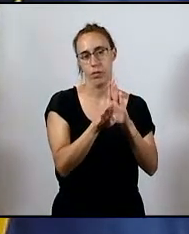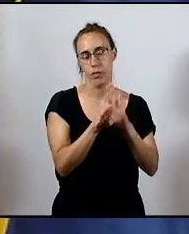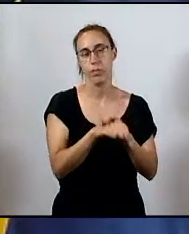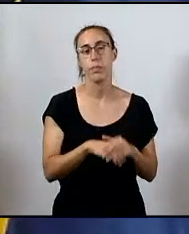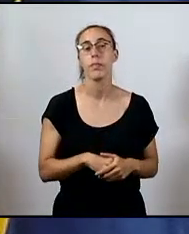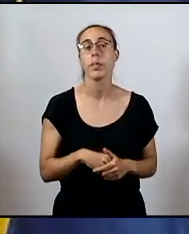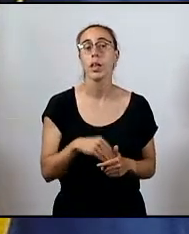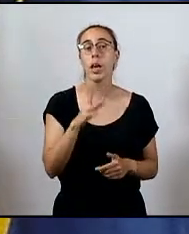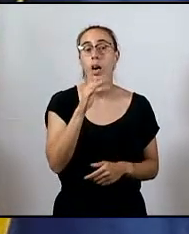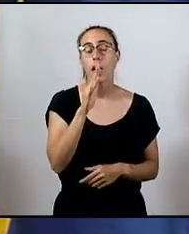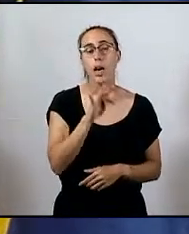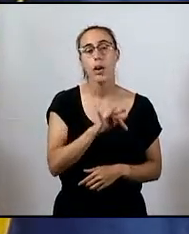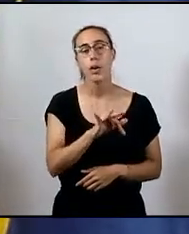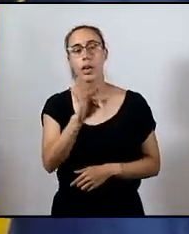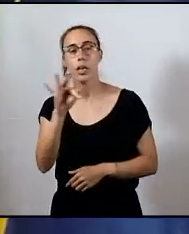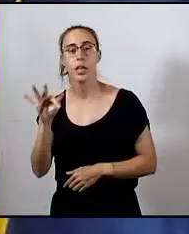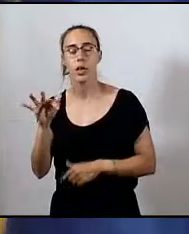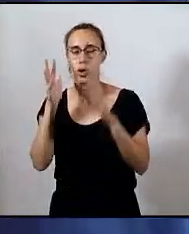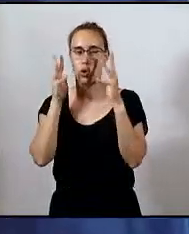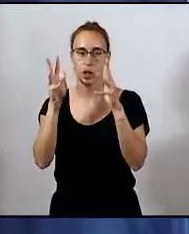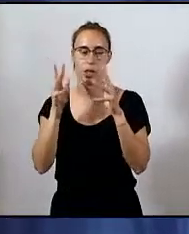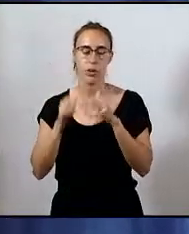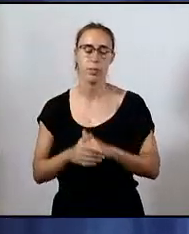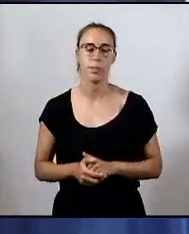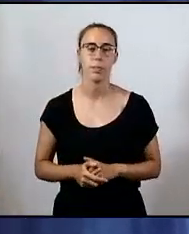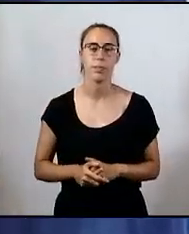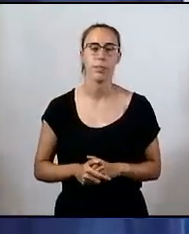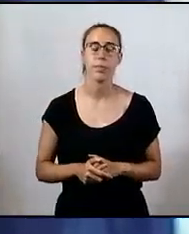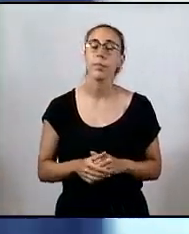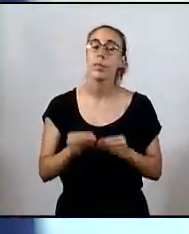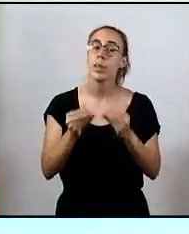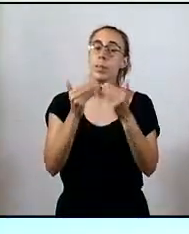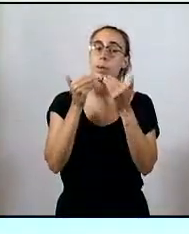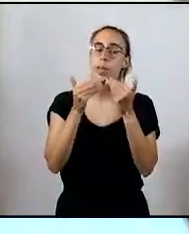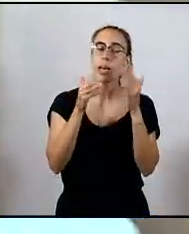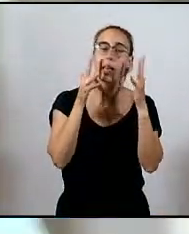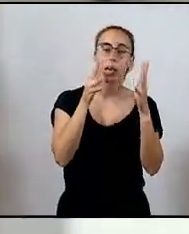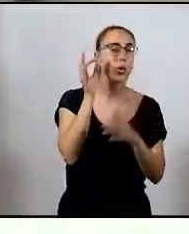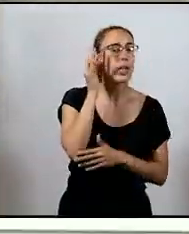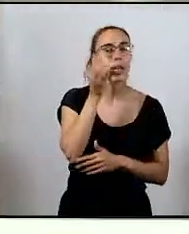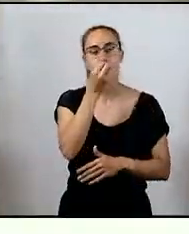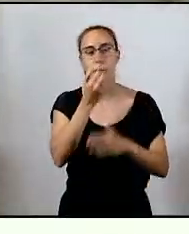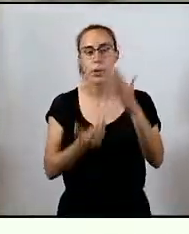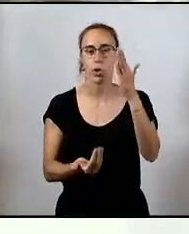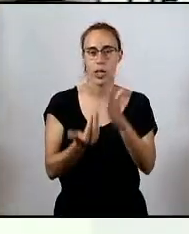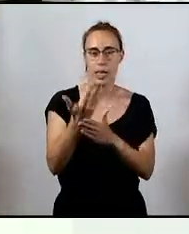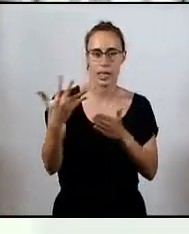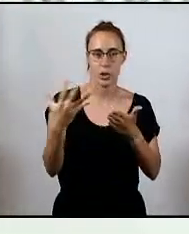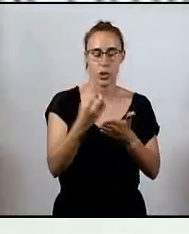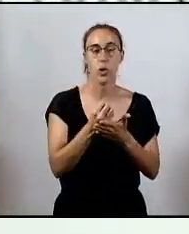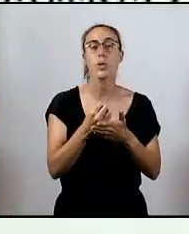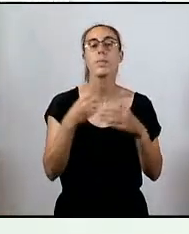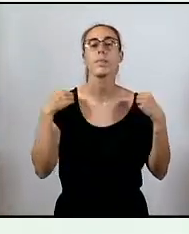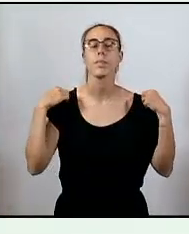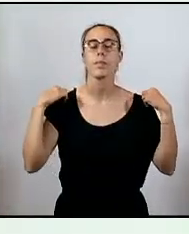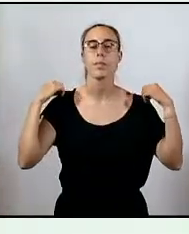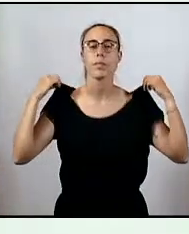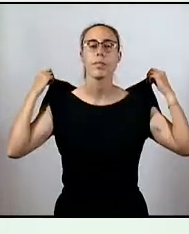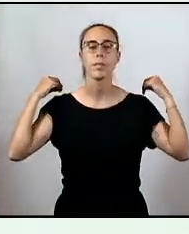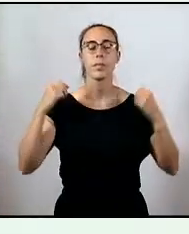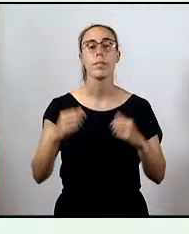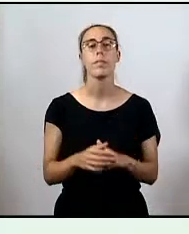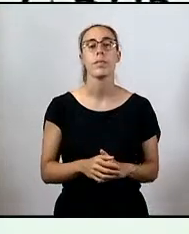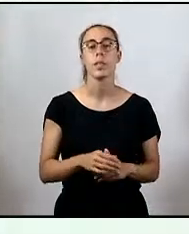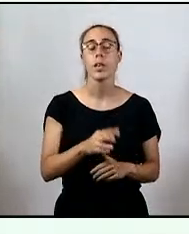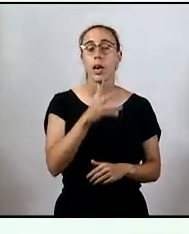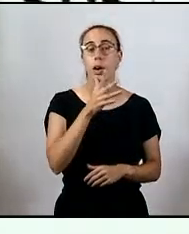ahora tiene la palabra el consejero. Muchas gracias, consejera. Buenos días a todos. Paso a detallarles los asuntos que hoy